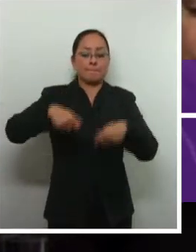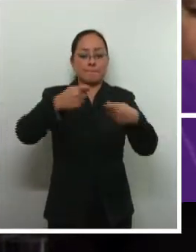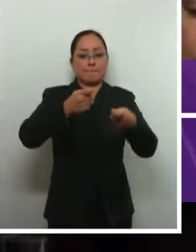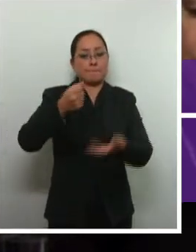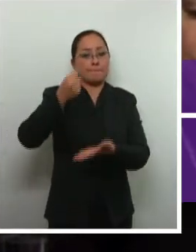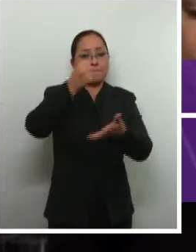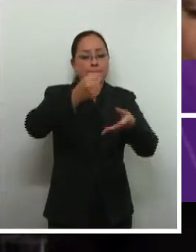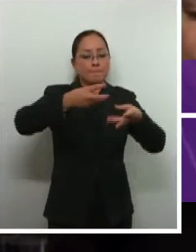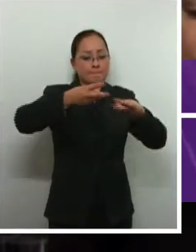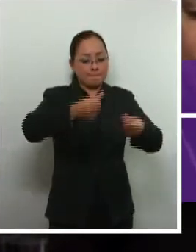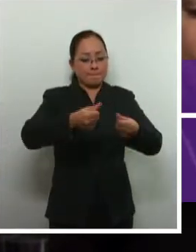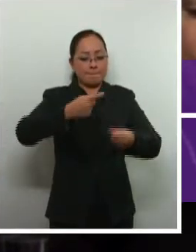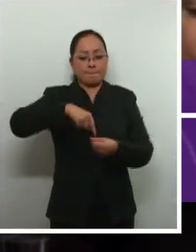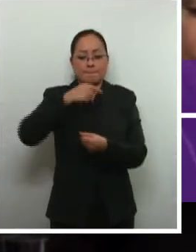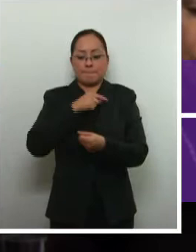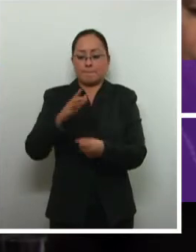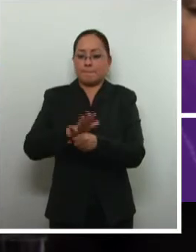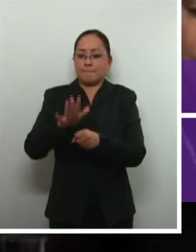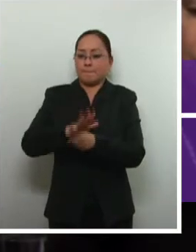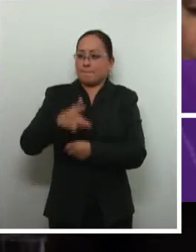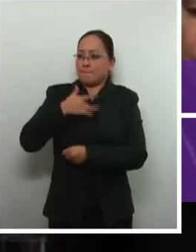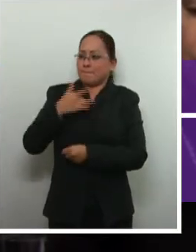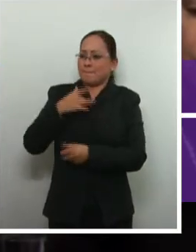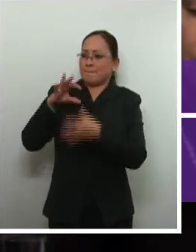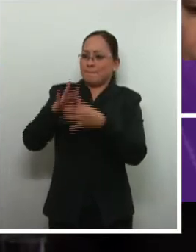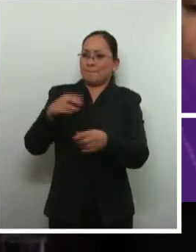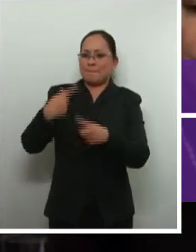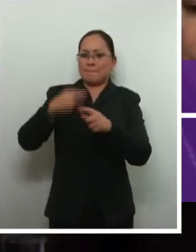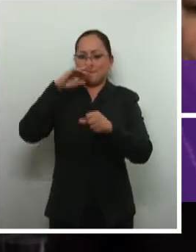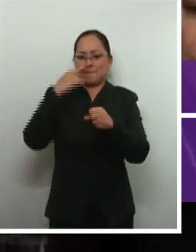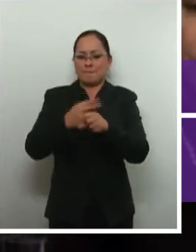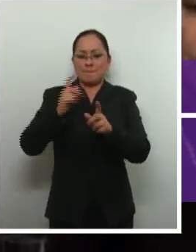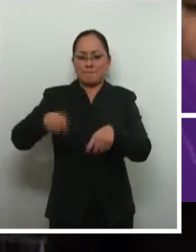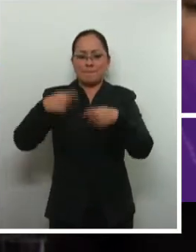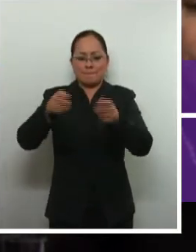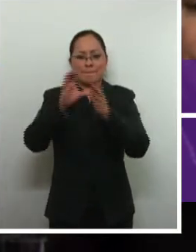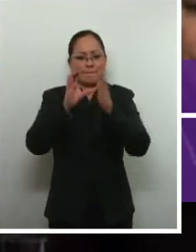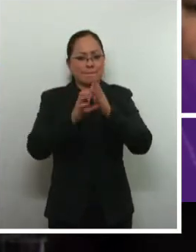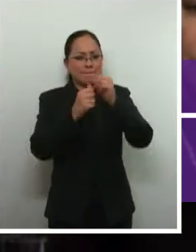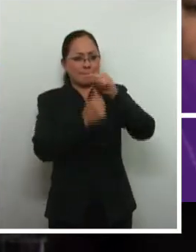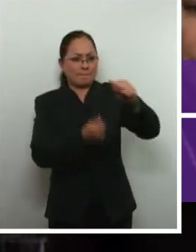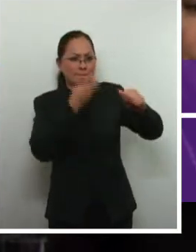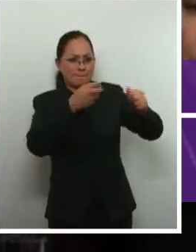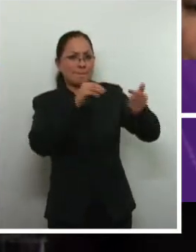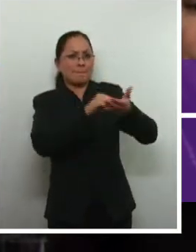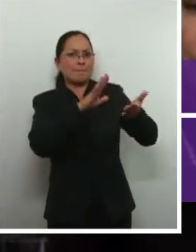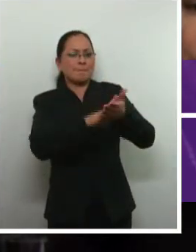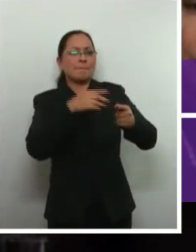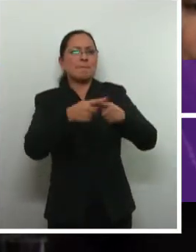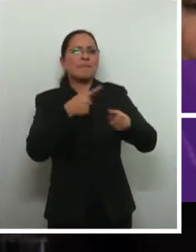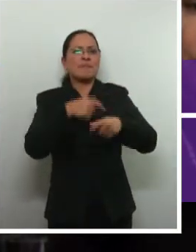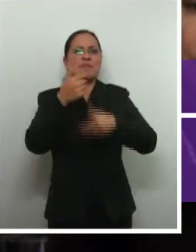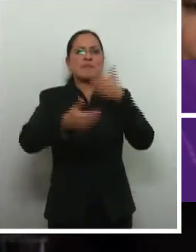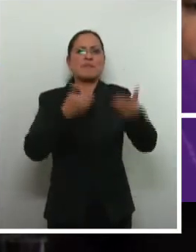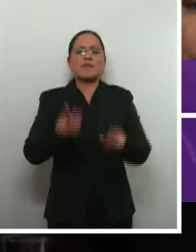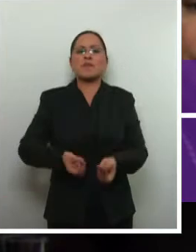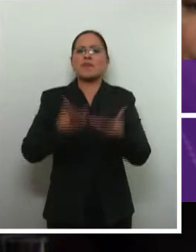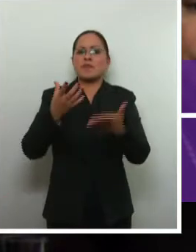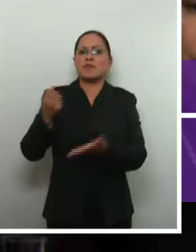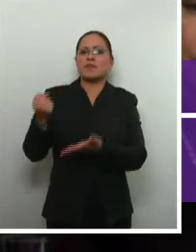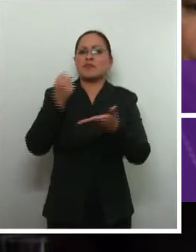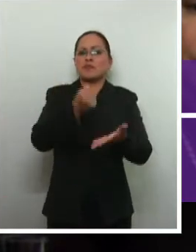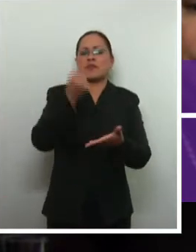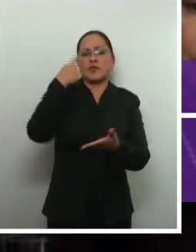egresos. Por lo tanto, nosotros consideramos que no es competencia de esta Constitución establecer para qué se puedan destinar